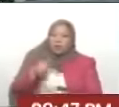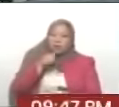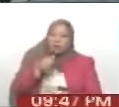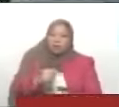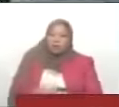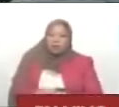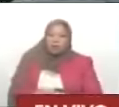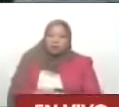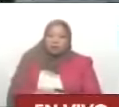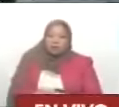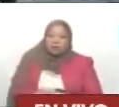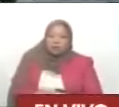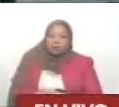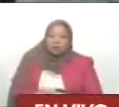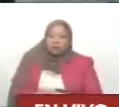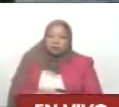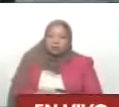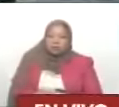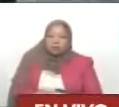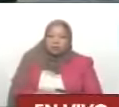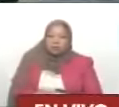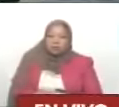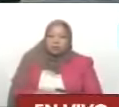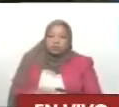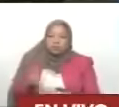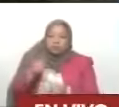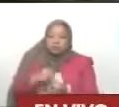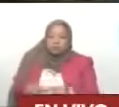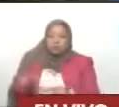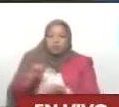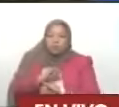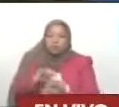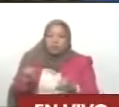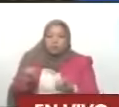Camila y Génesis? ¿Ah? Bueno, presidente. ¿Qué han ensayado?